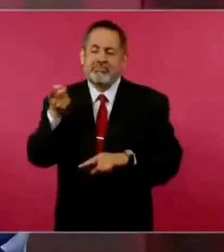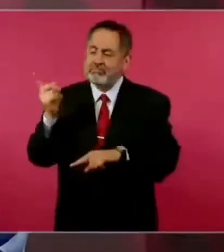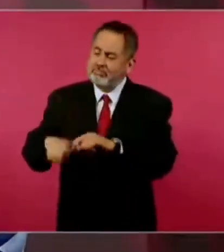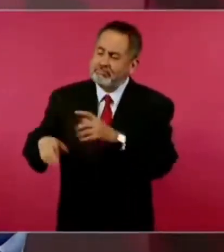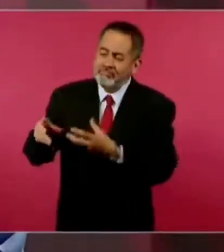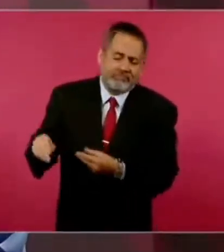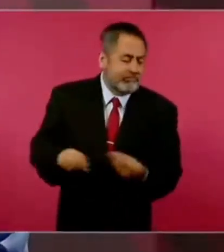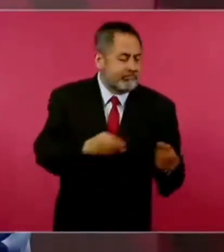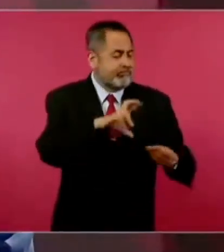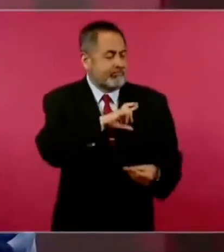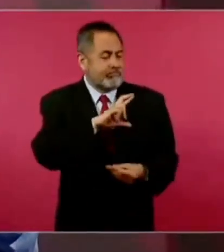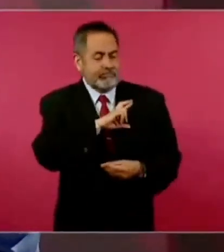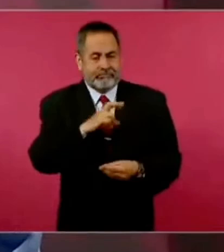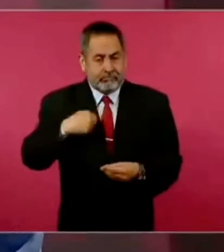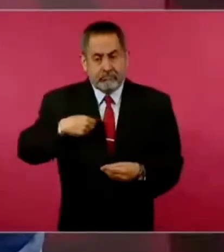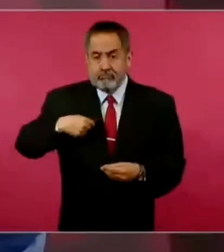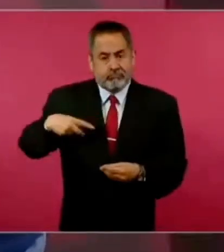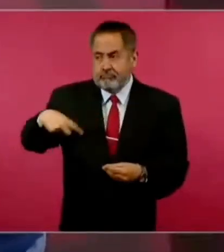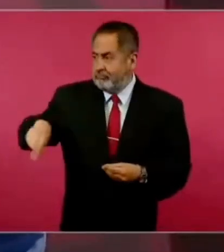reunimos